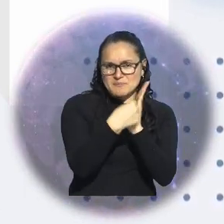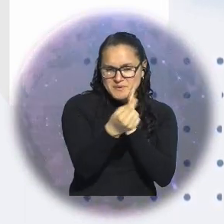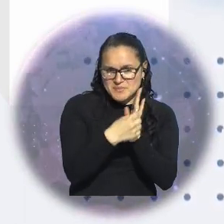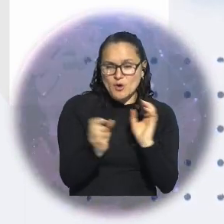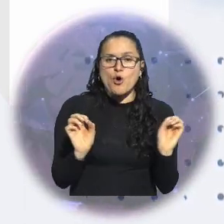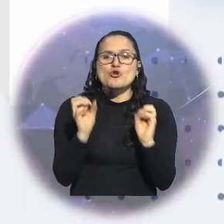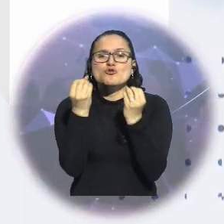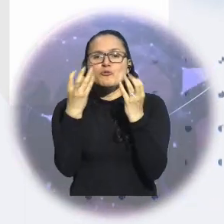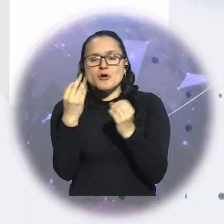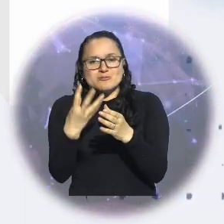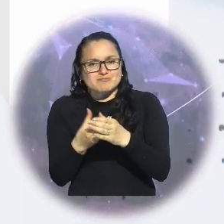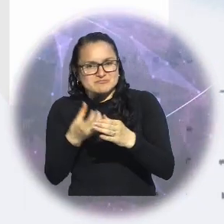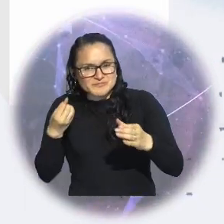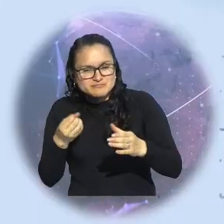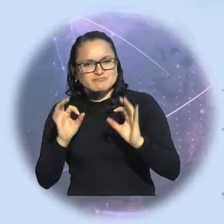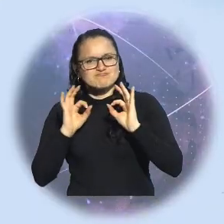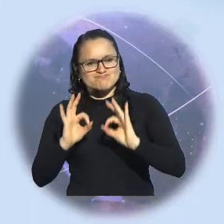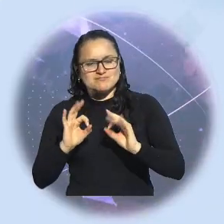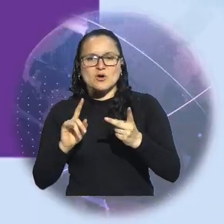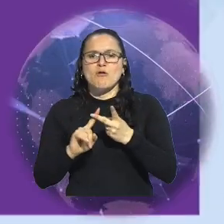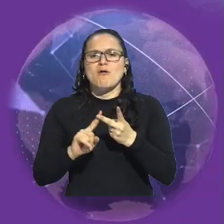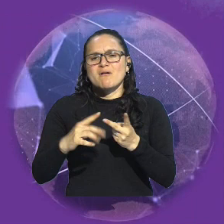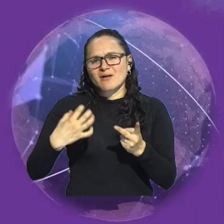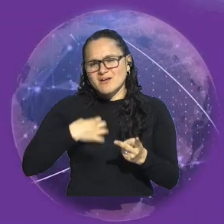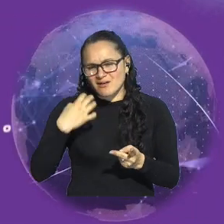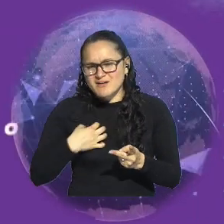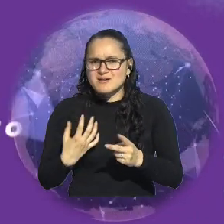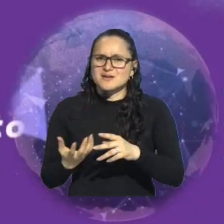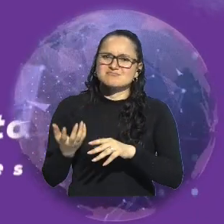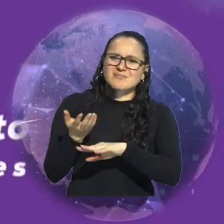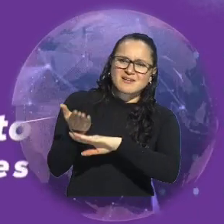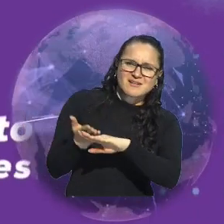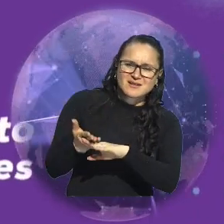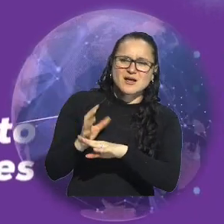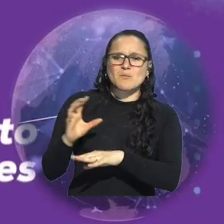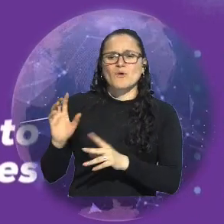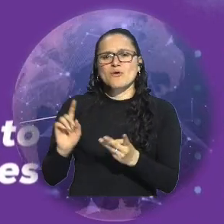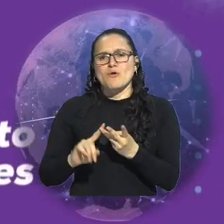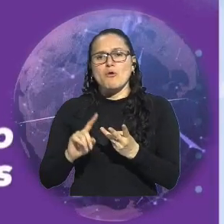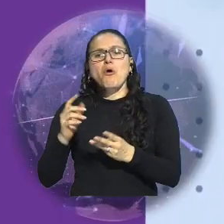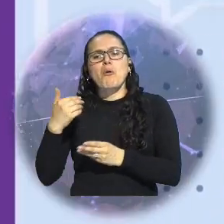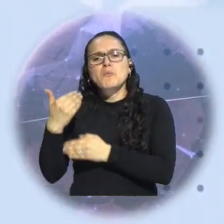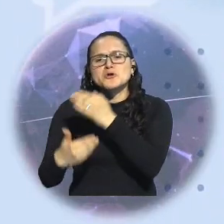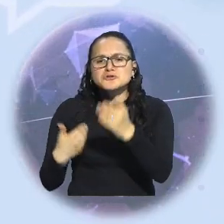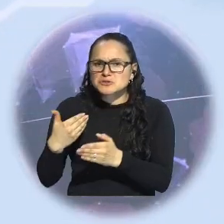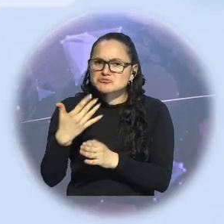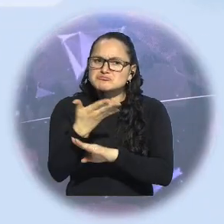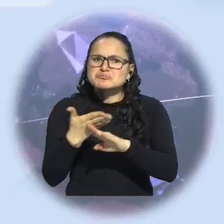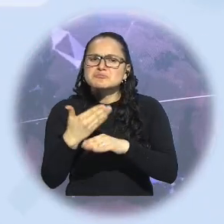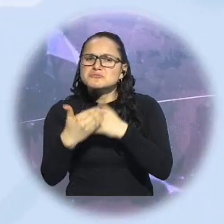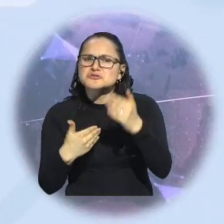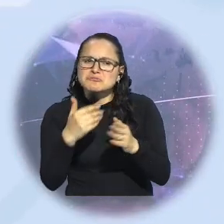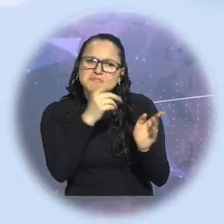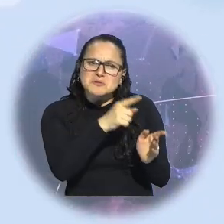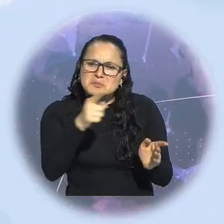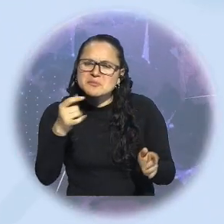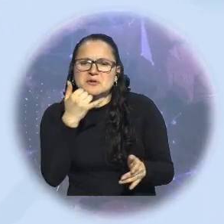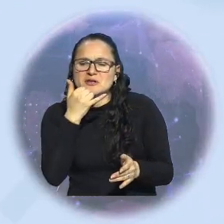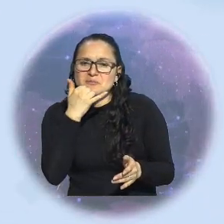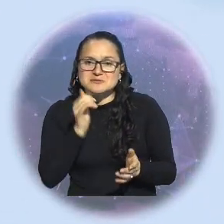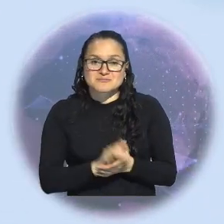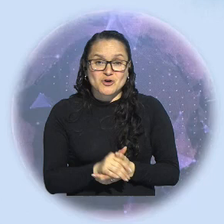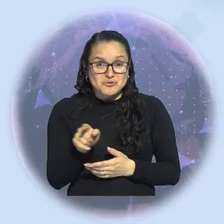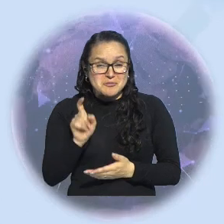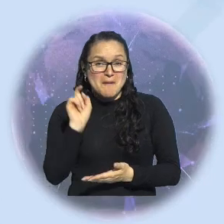realizar una petición que es atractiva o sugerencia y hacer seguimiento a tus solicitudes ésta se inflige en instancia de todos estos